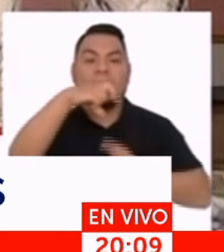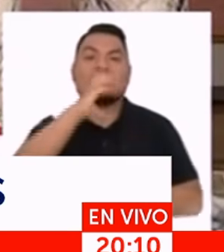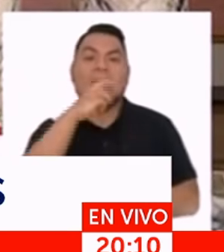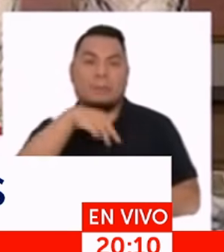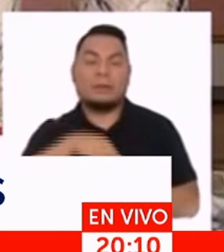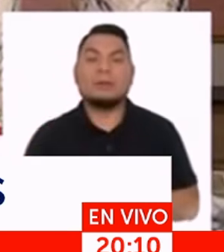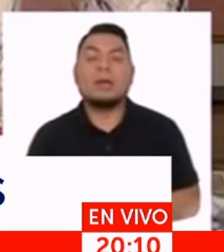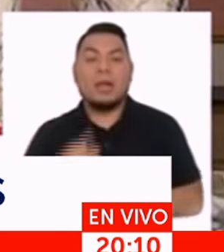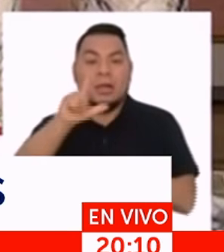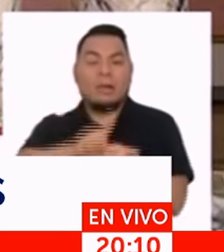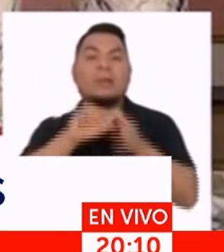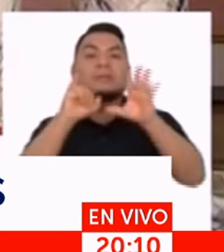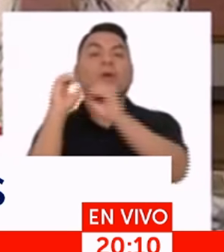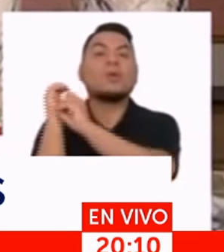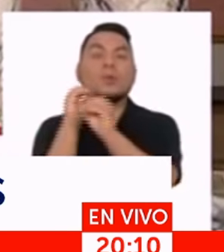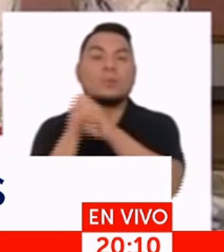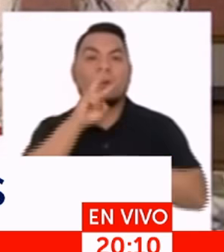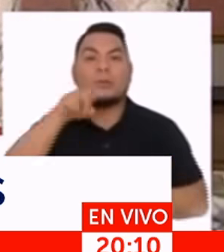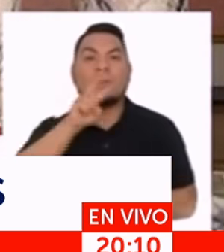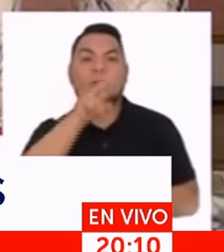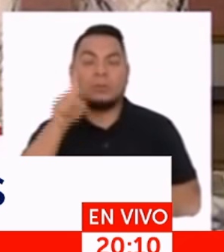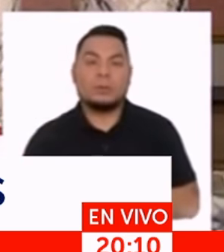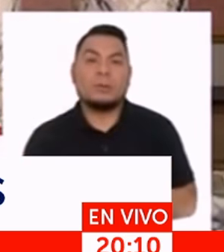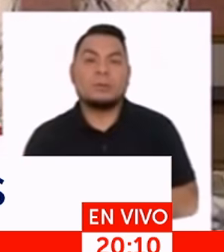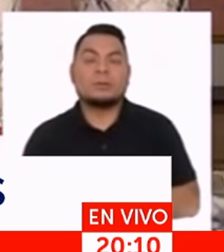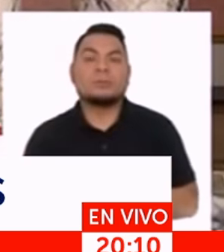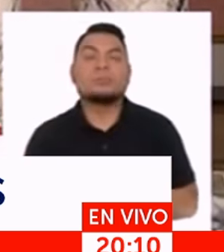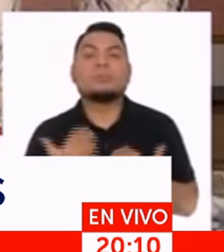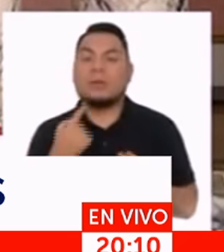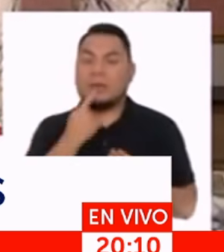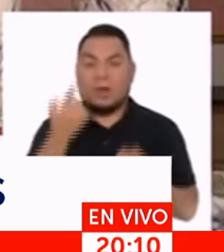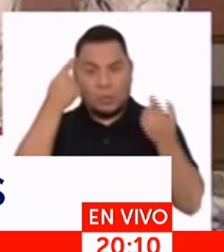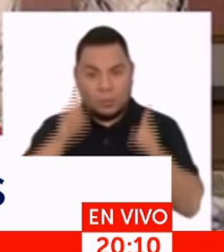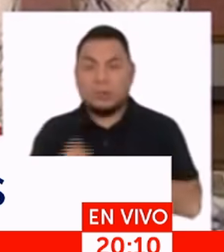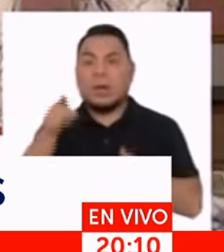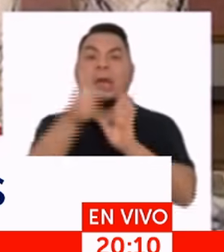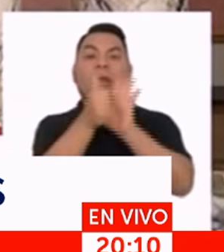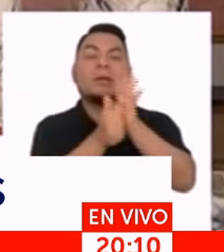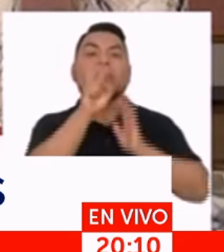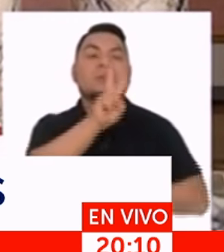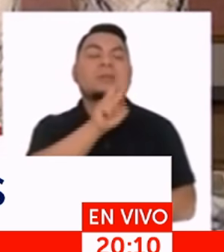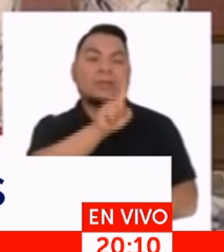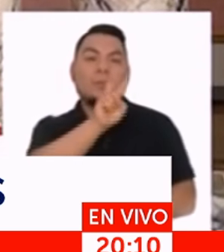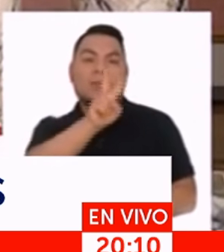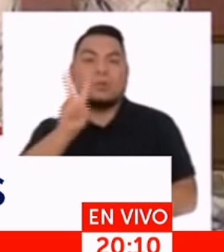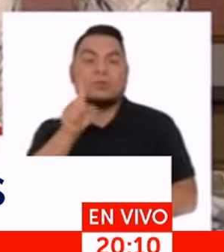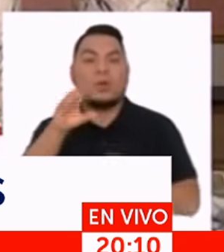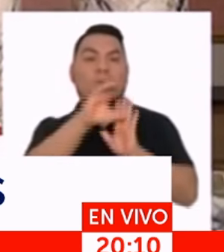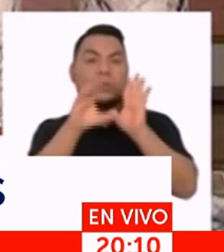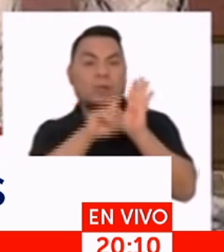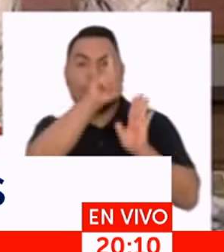128-2021-PCM. Lima, 6 de octubre de 2021. De conformidad con el artículo 122 de